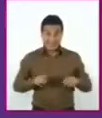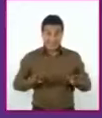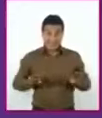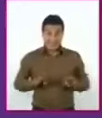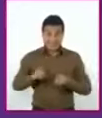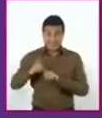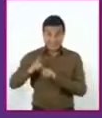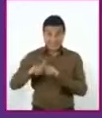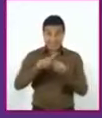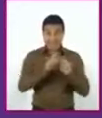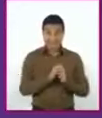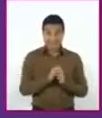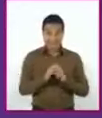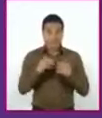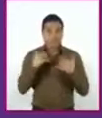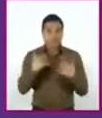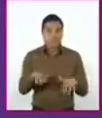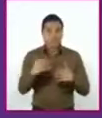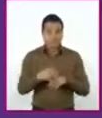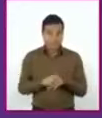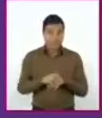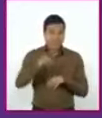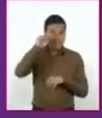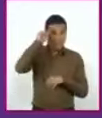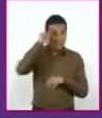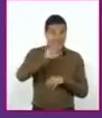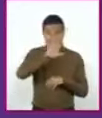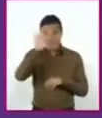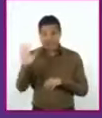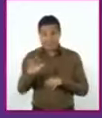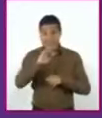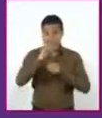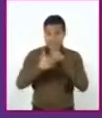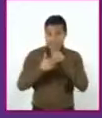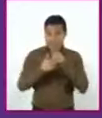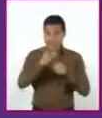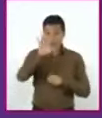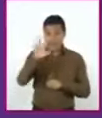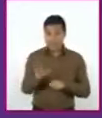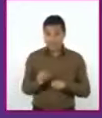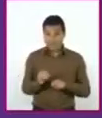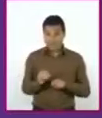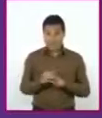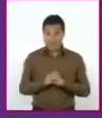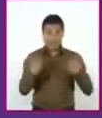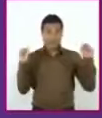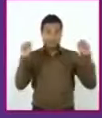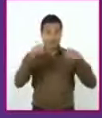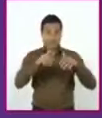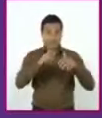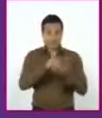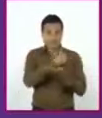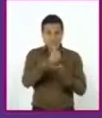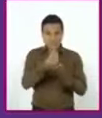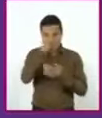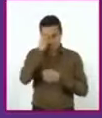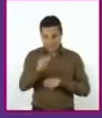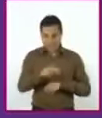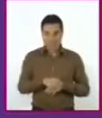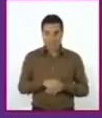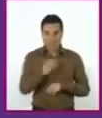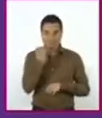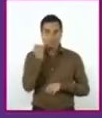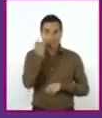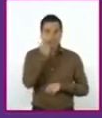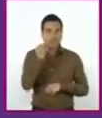los tres continentes, Asia, Europa, África, y que tenía el castellano como lengua de